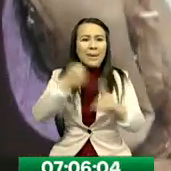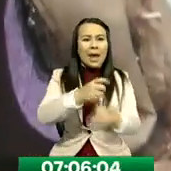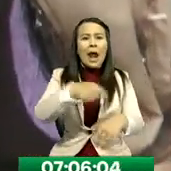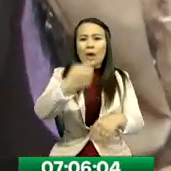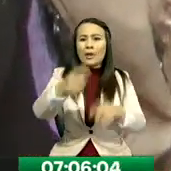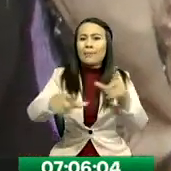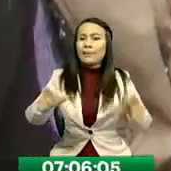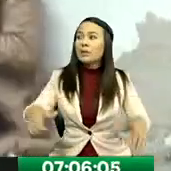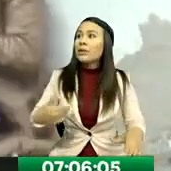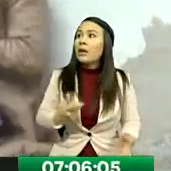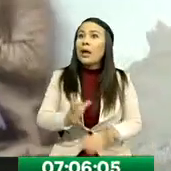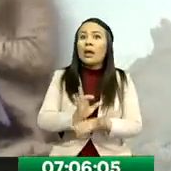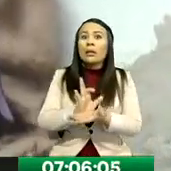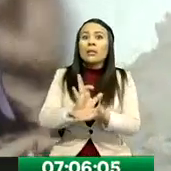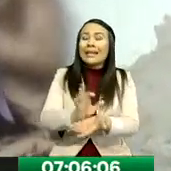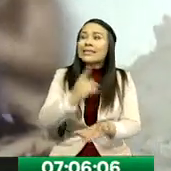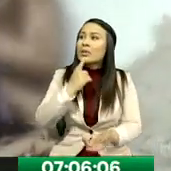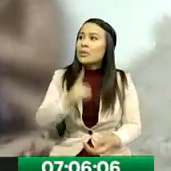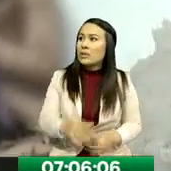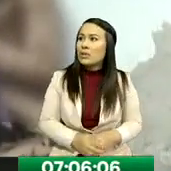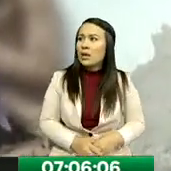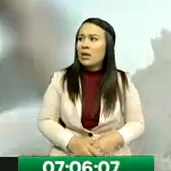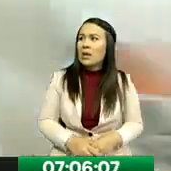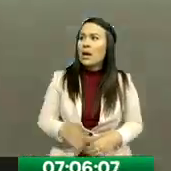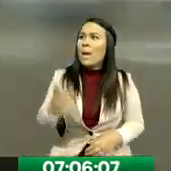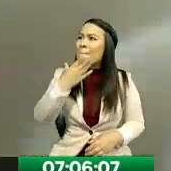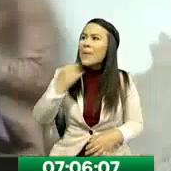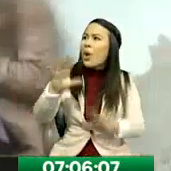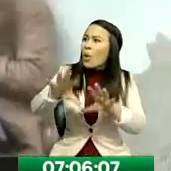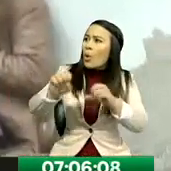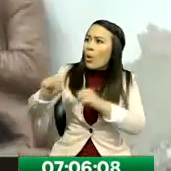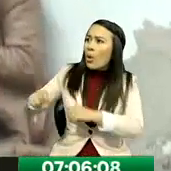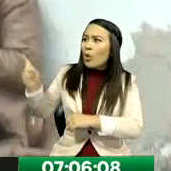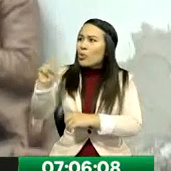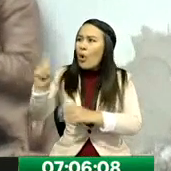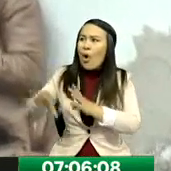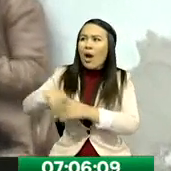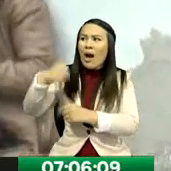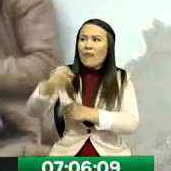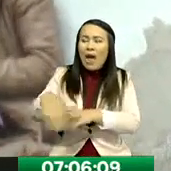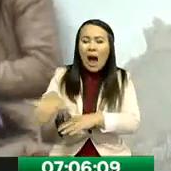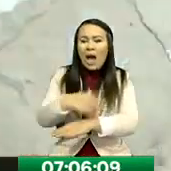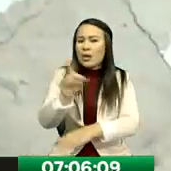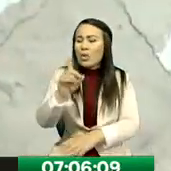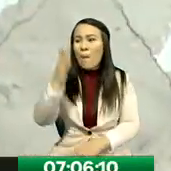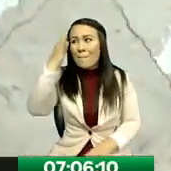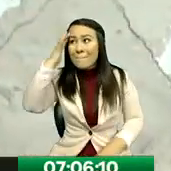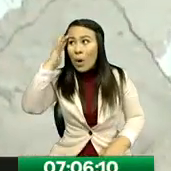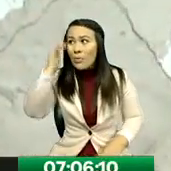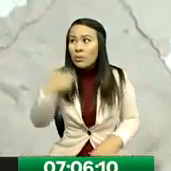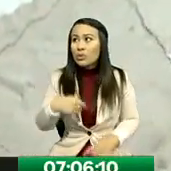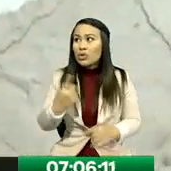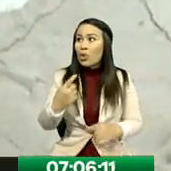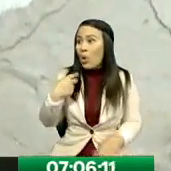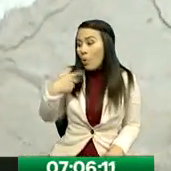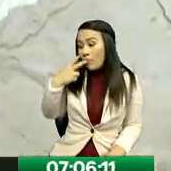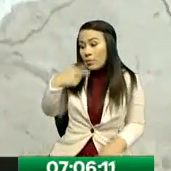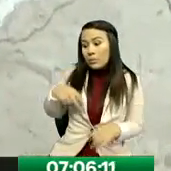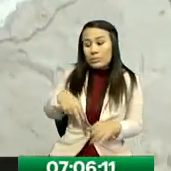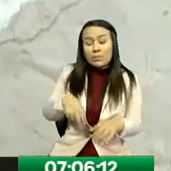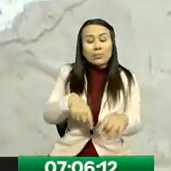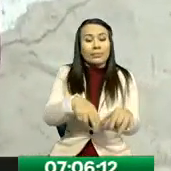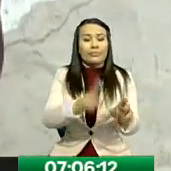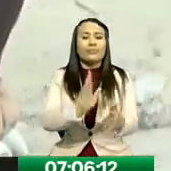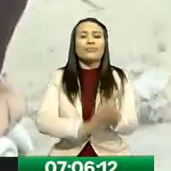Los testigos de estos hechos manifiestan que alguien debería hacer algo para evitar que esté en las calles. Otros, en cambio, solo la miran a su paso. Lo